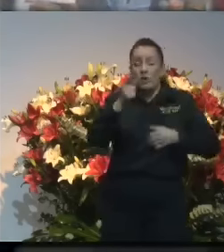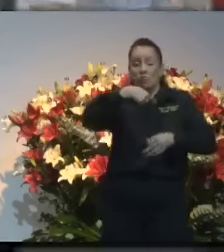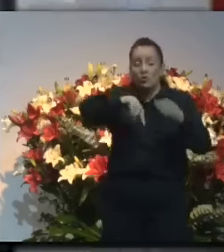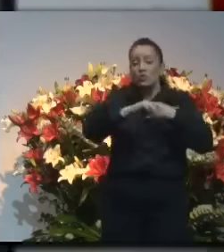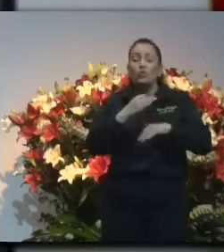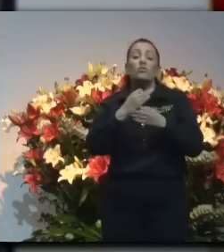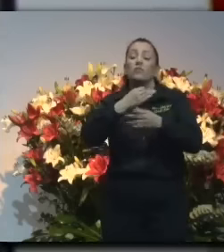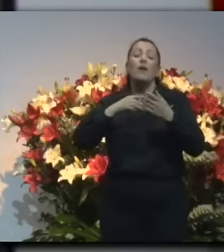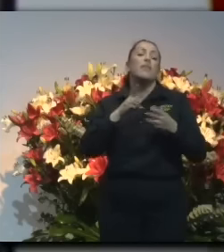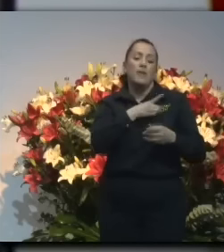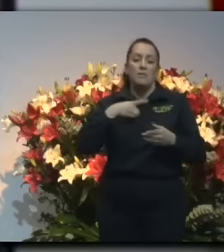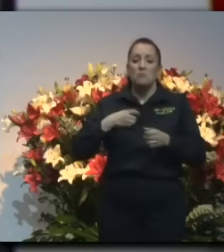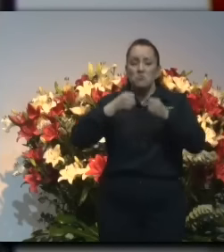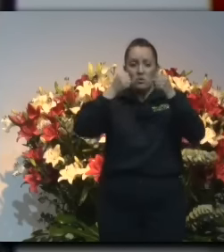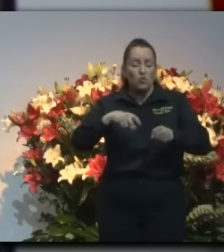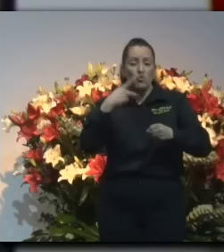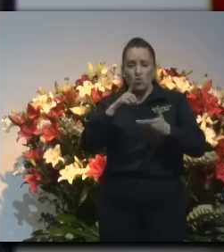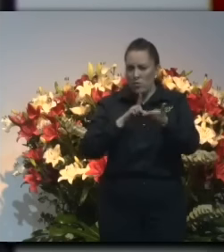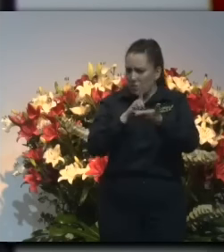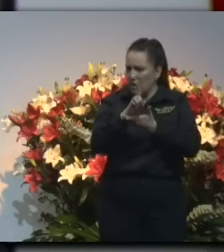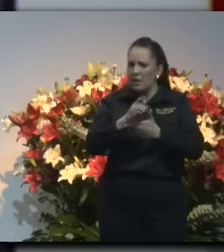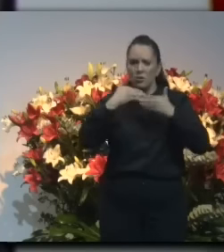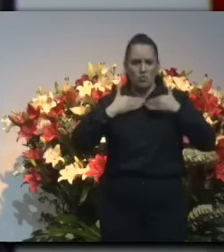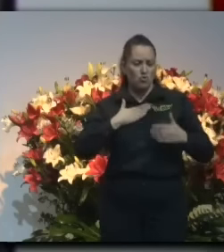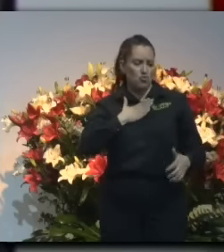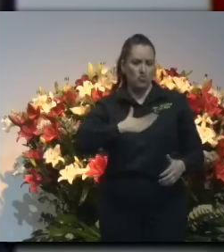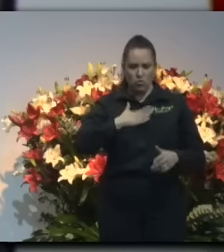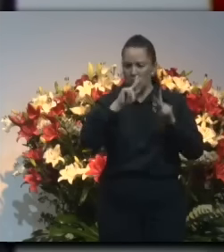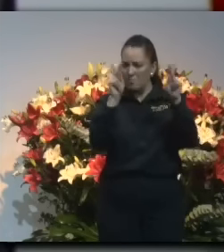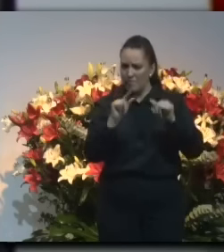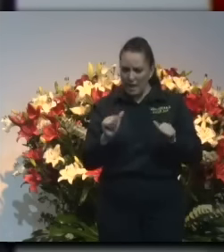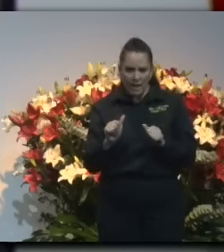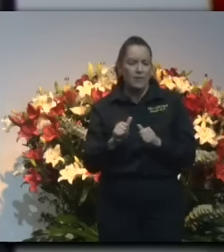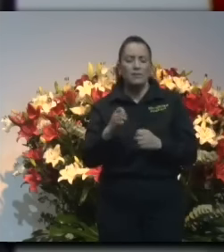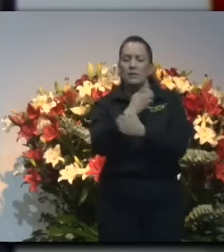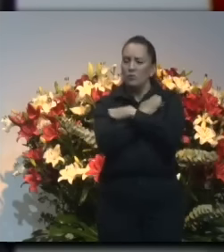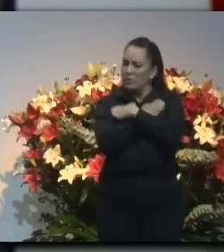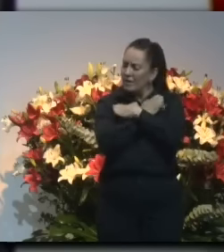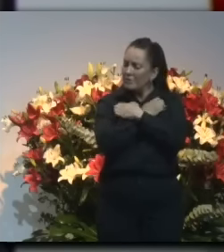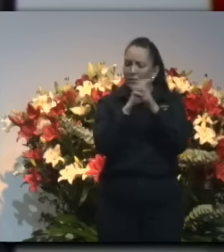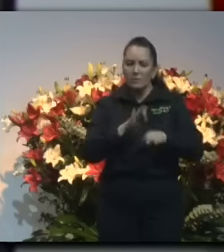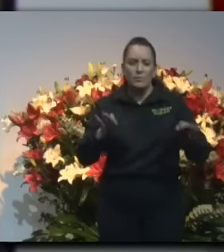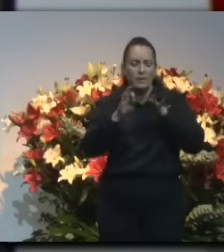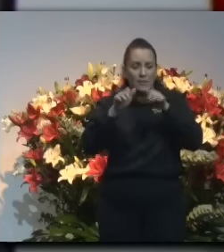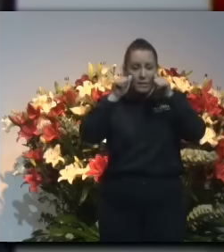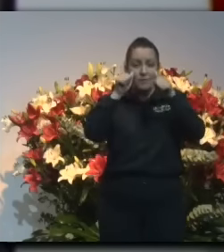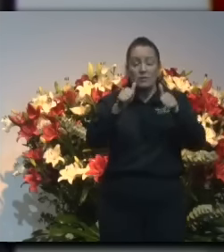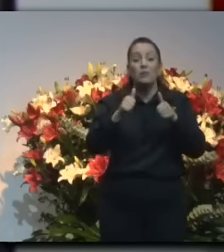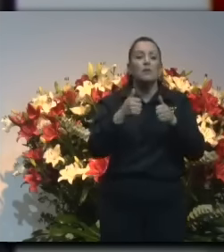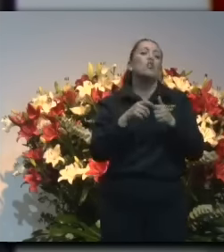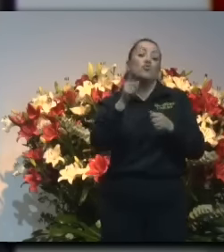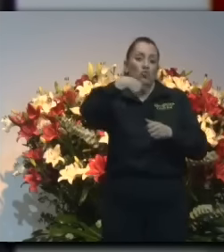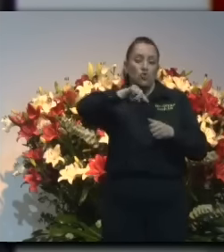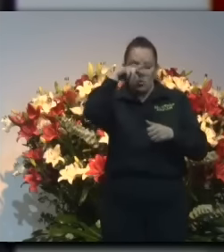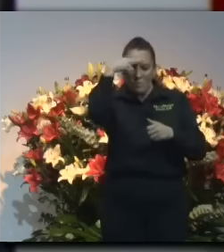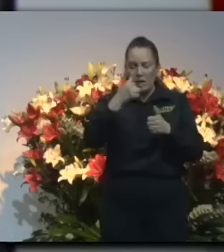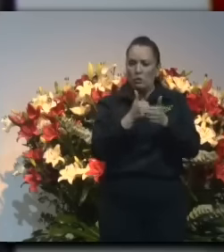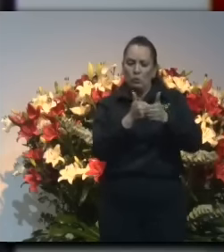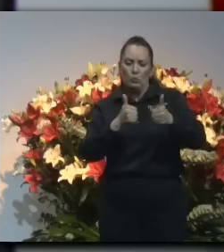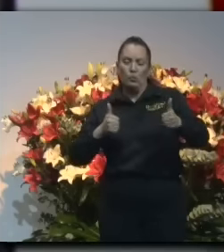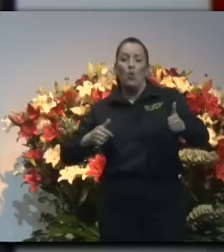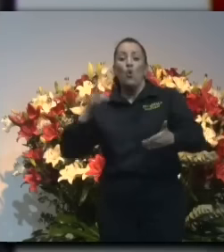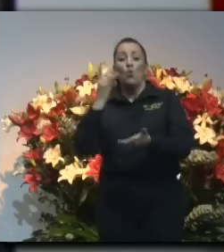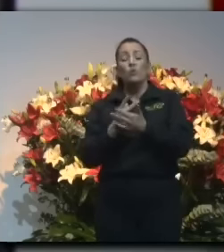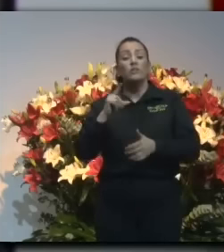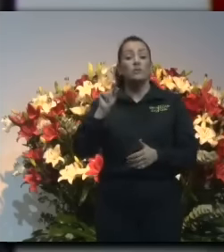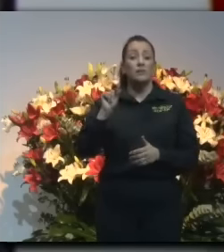agua, infraestructura y, sobre todo, pues apostarle a la educación. México tiene un retroceso enorme. Solo el